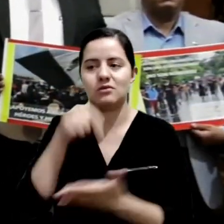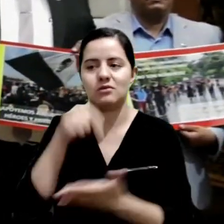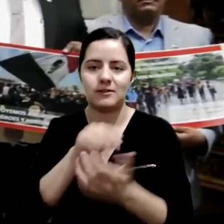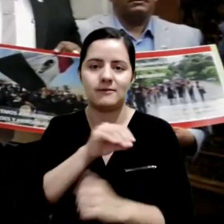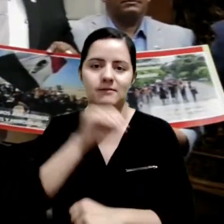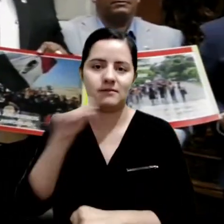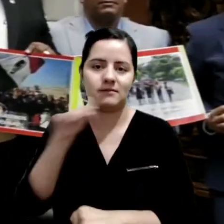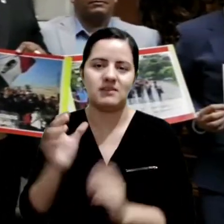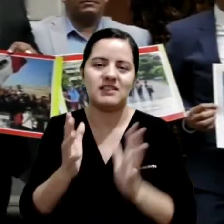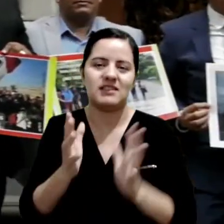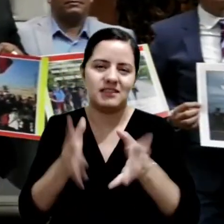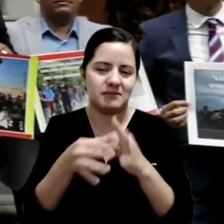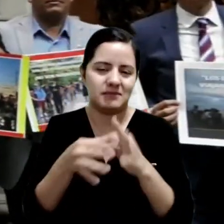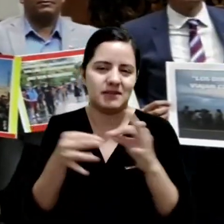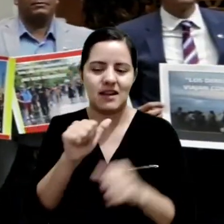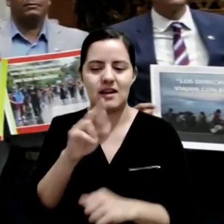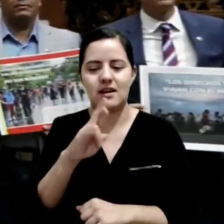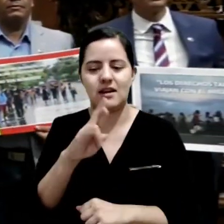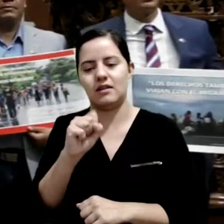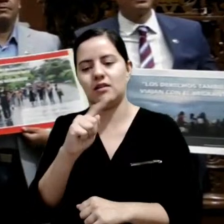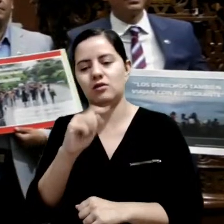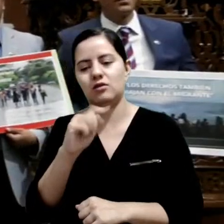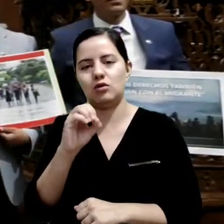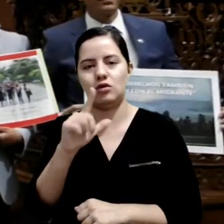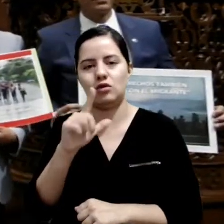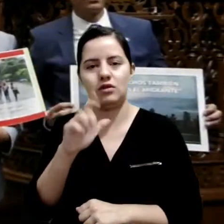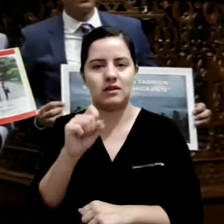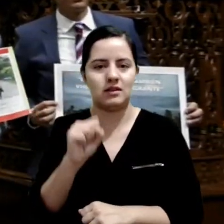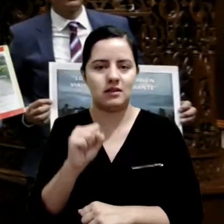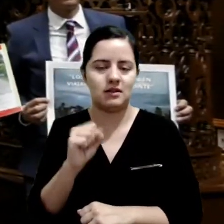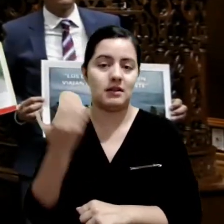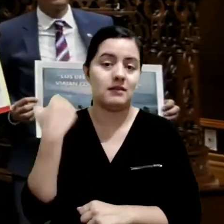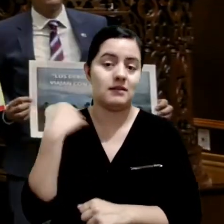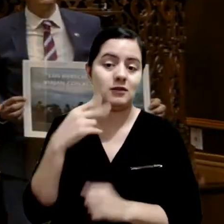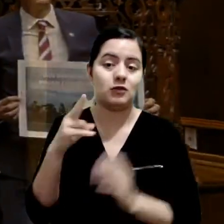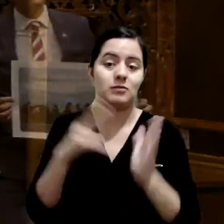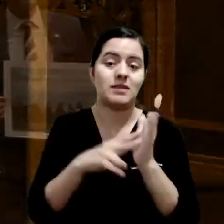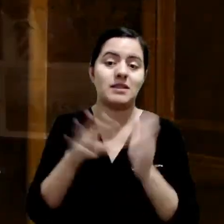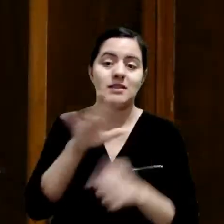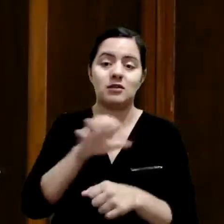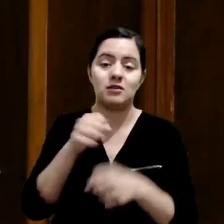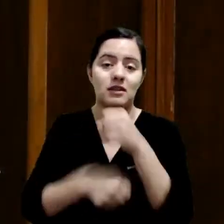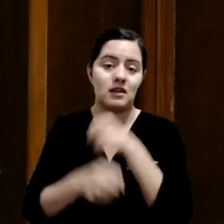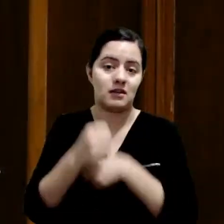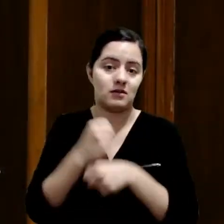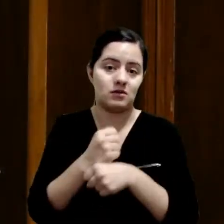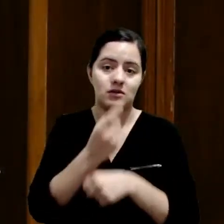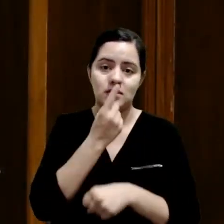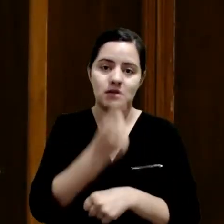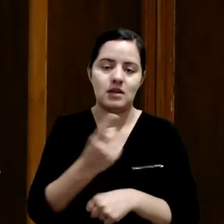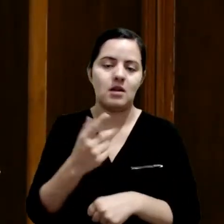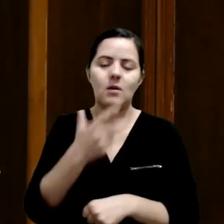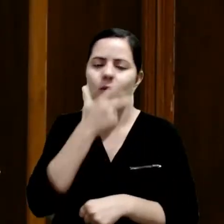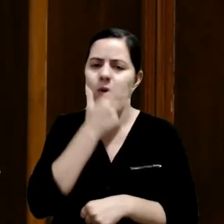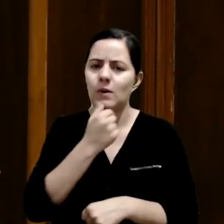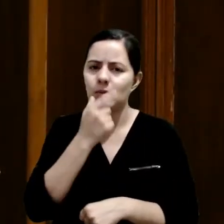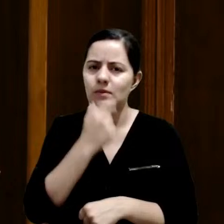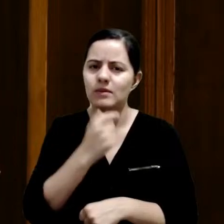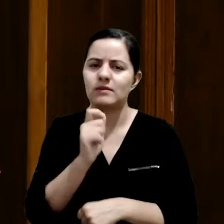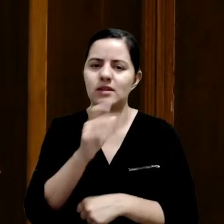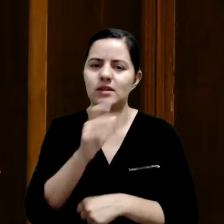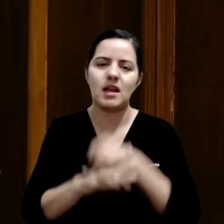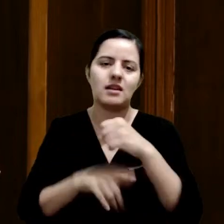exactitud Aristóteles, hace casi 2500 años, el hombre es un animal político. Y